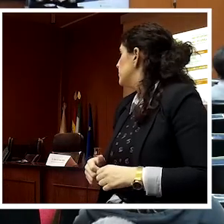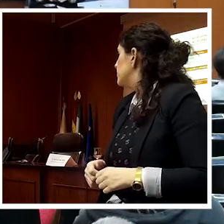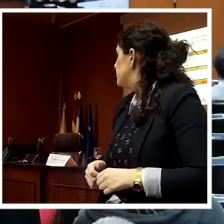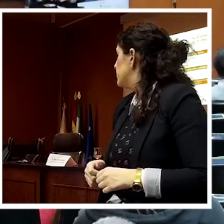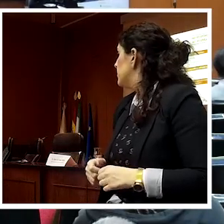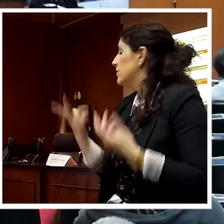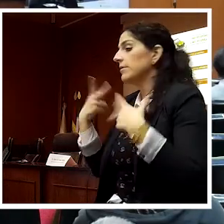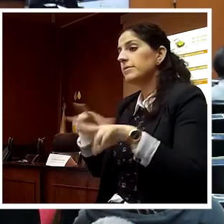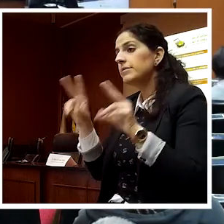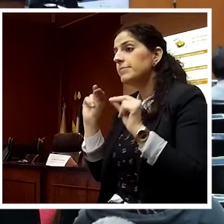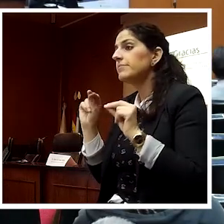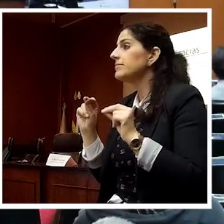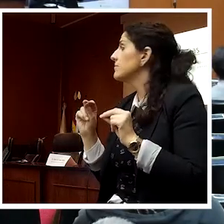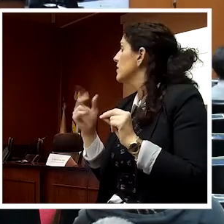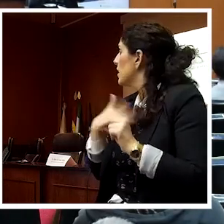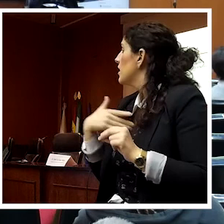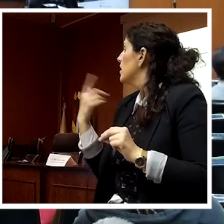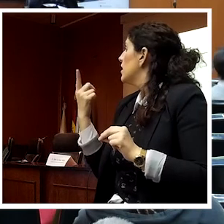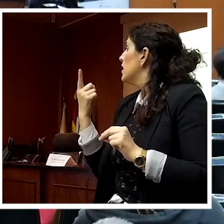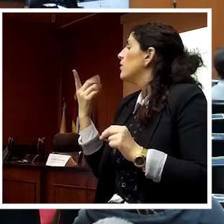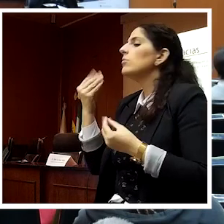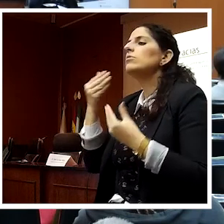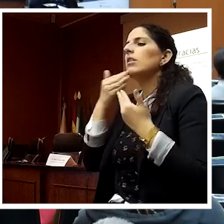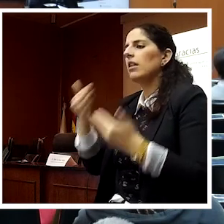para acabar, me gustaría dar las